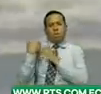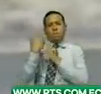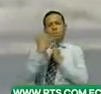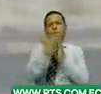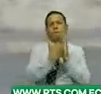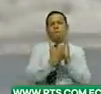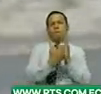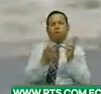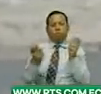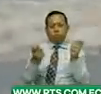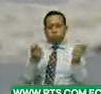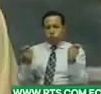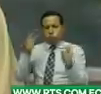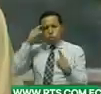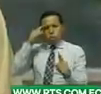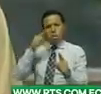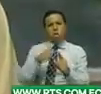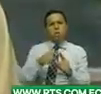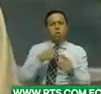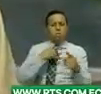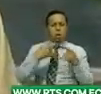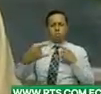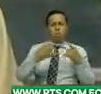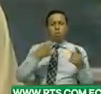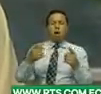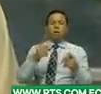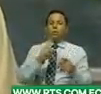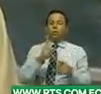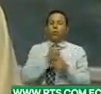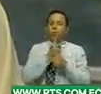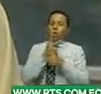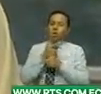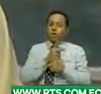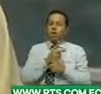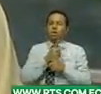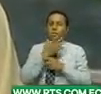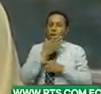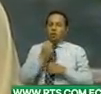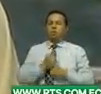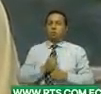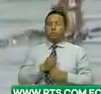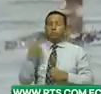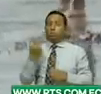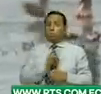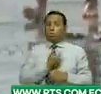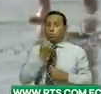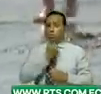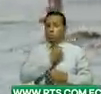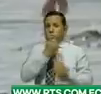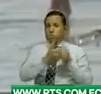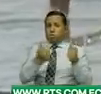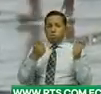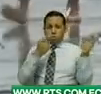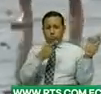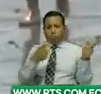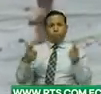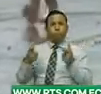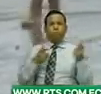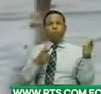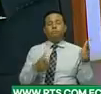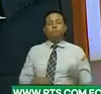contagio bajo. Prácticamente dan la potestad a los GAT municipal para tomar acciones en este caso. Informó Julio César